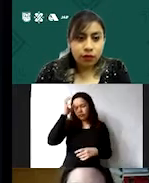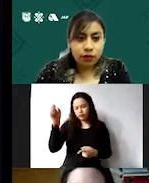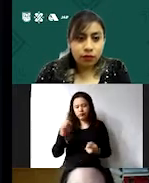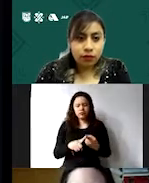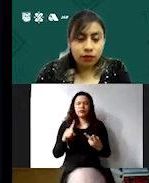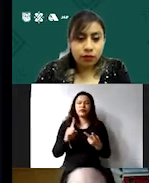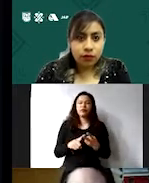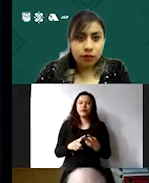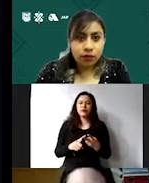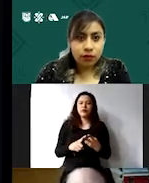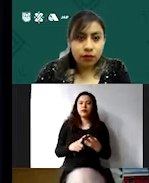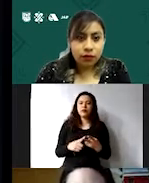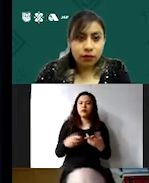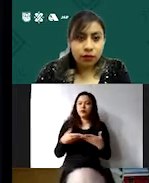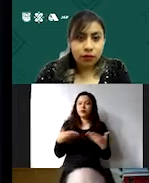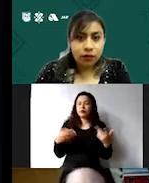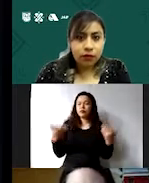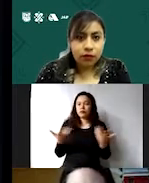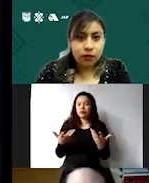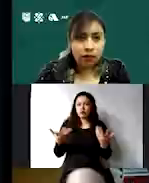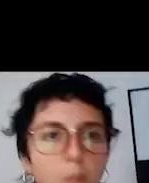actuar ahora. No sé si pueden ver mi pantalla.